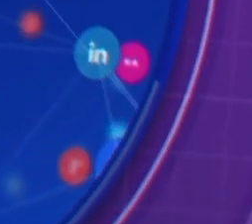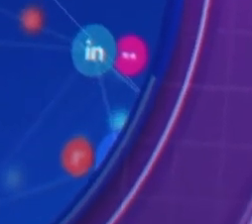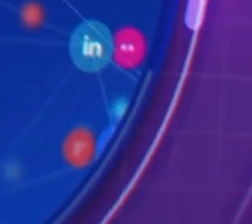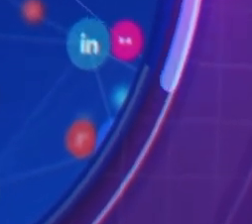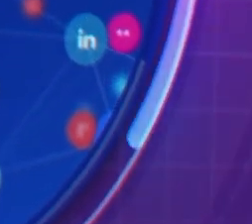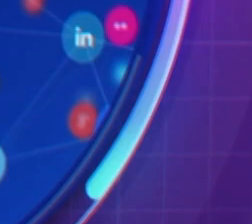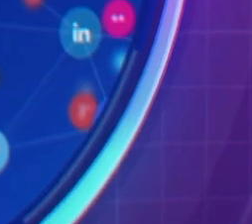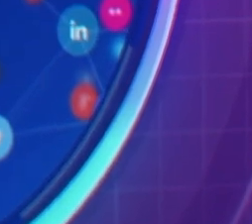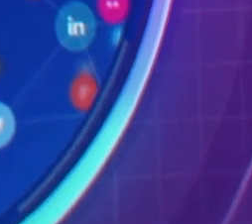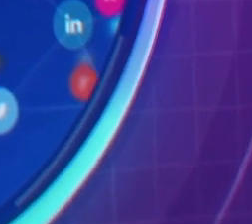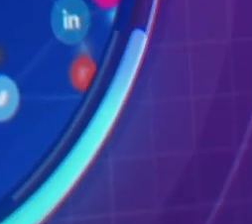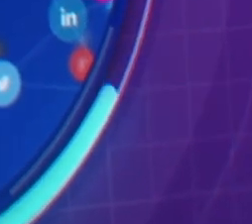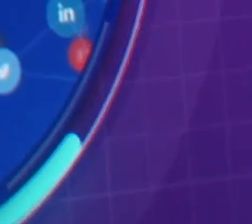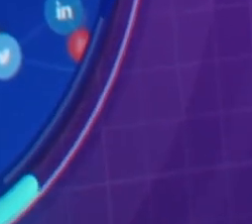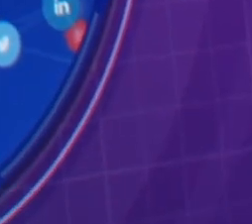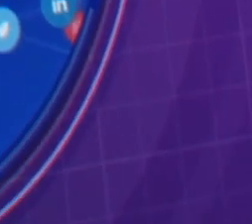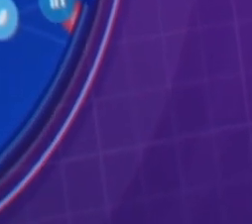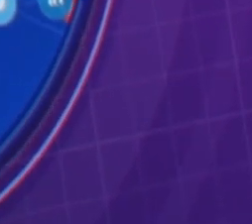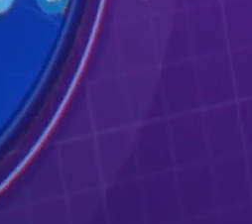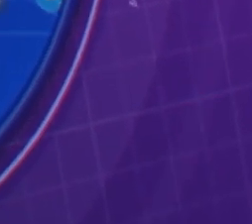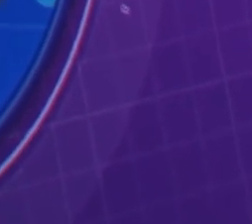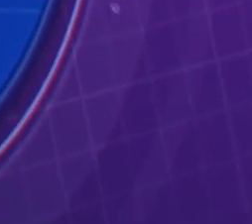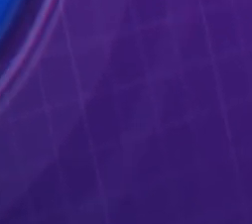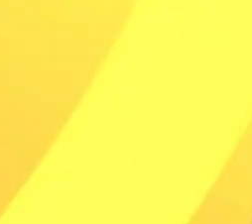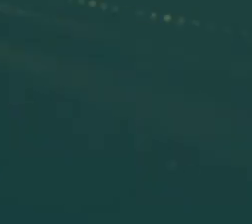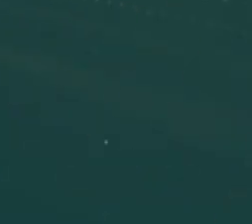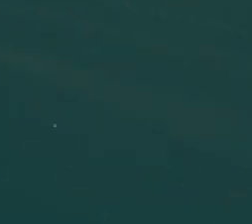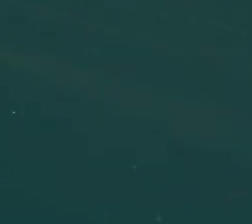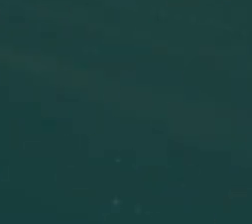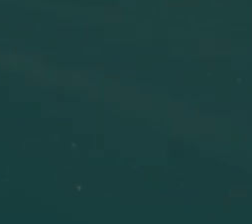mensajería podcast y muchas